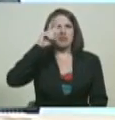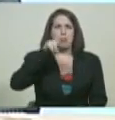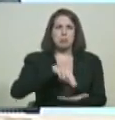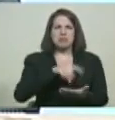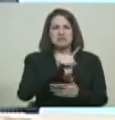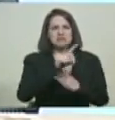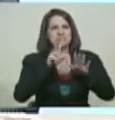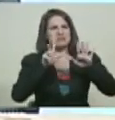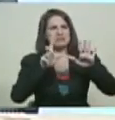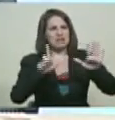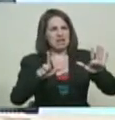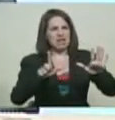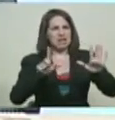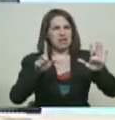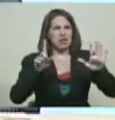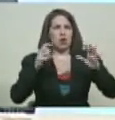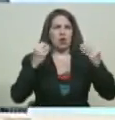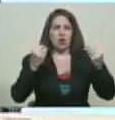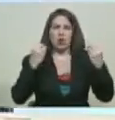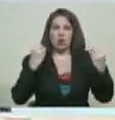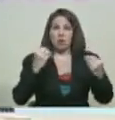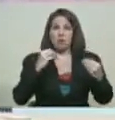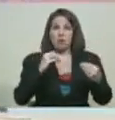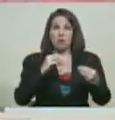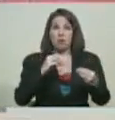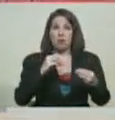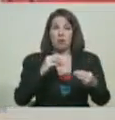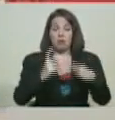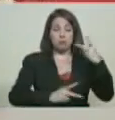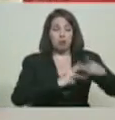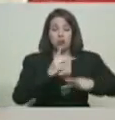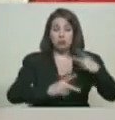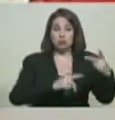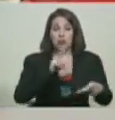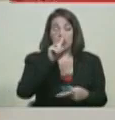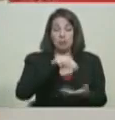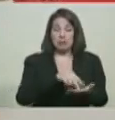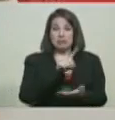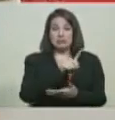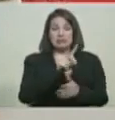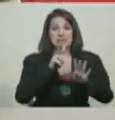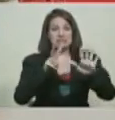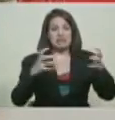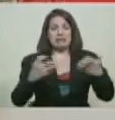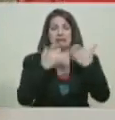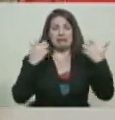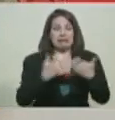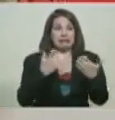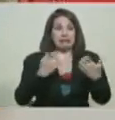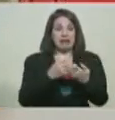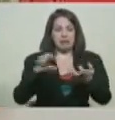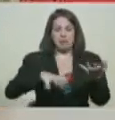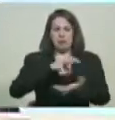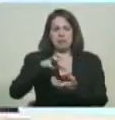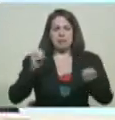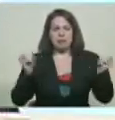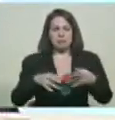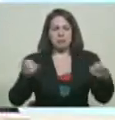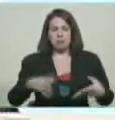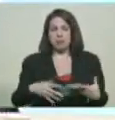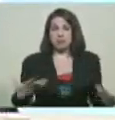que producto de la guerra del 2017 no pudimos continuar yo les pediría rumbo al congreso